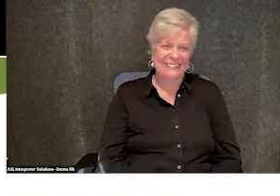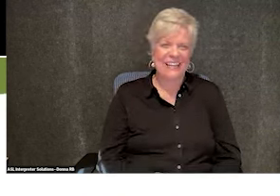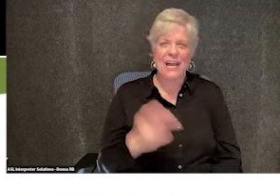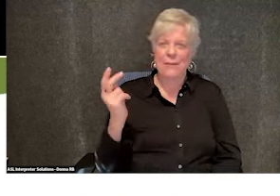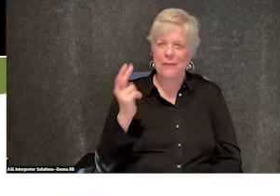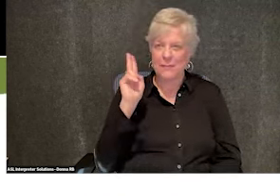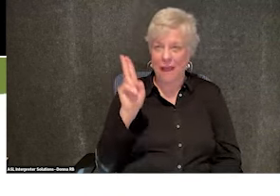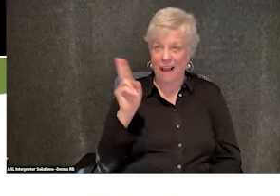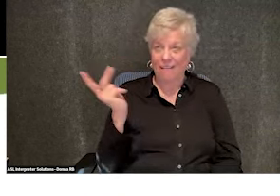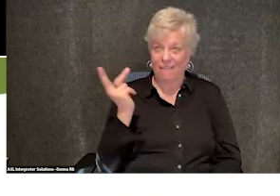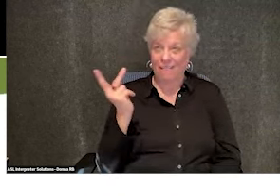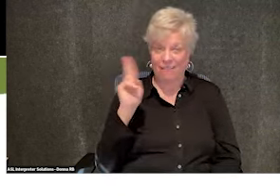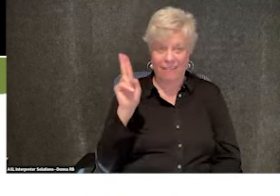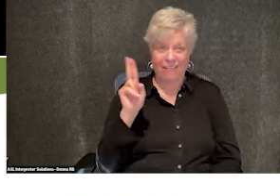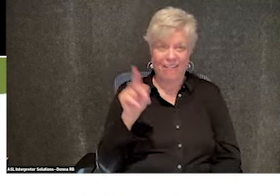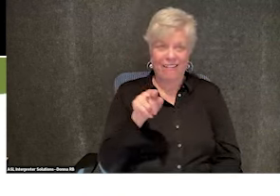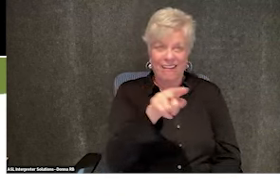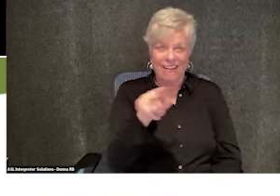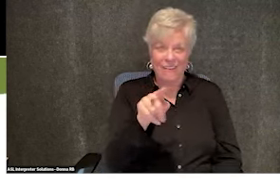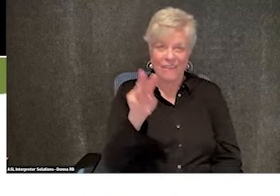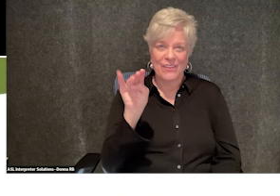que son padrastros,